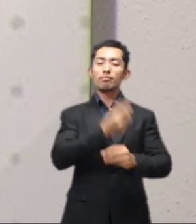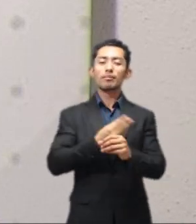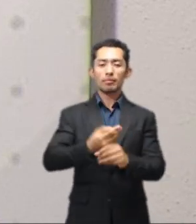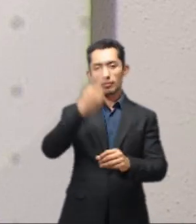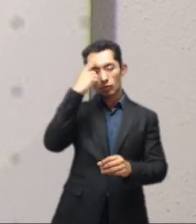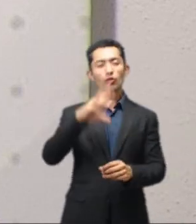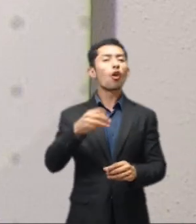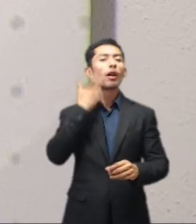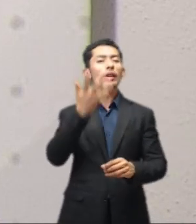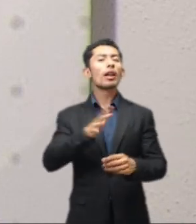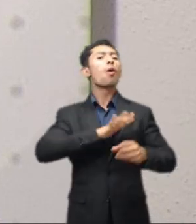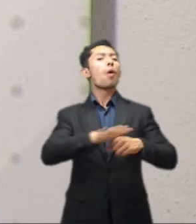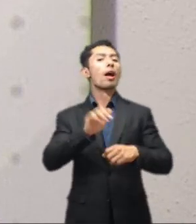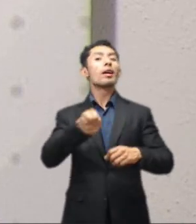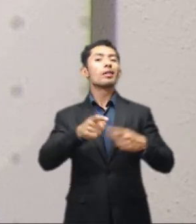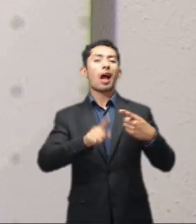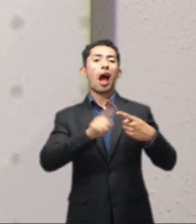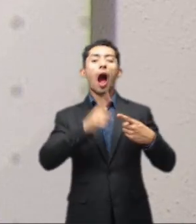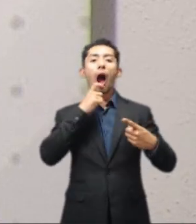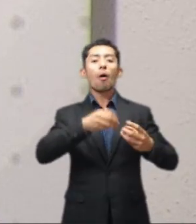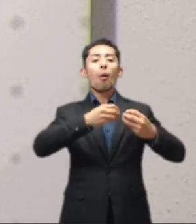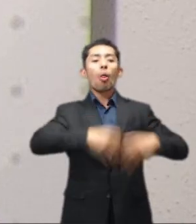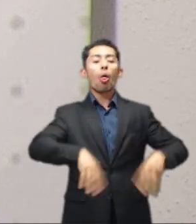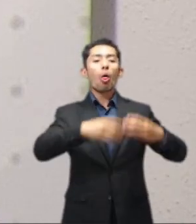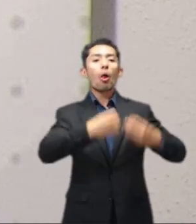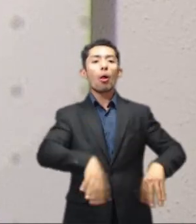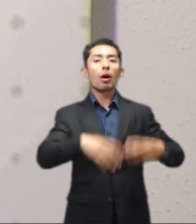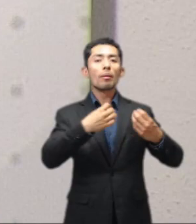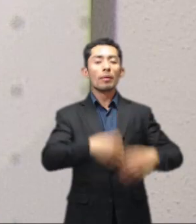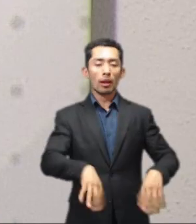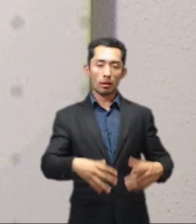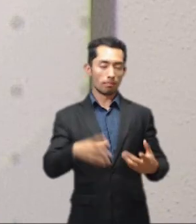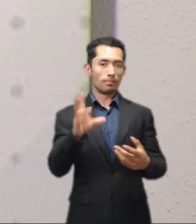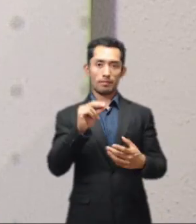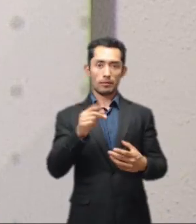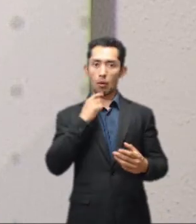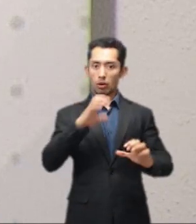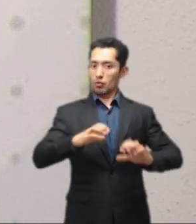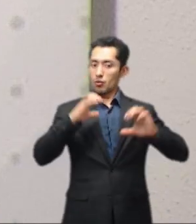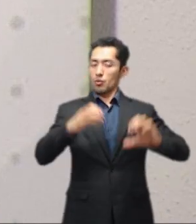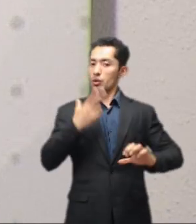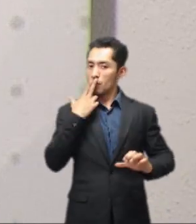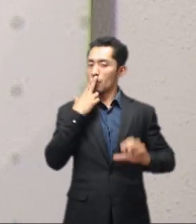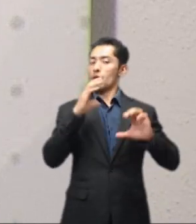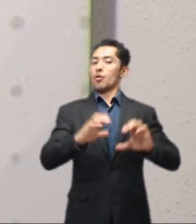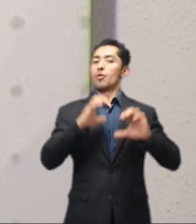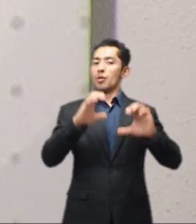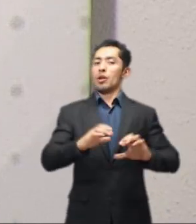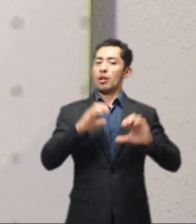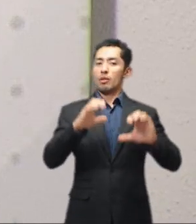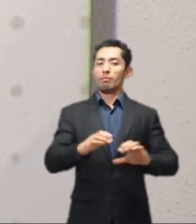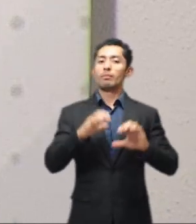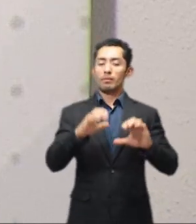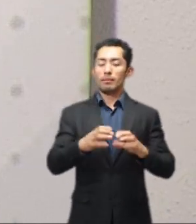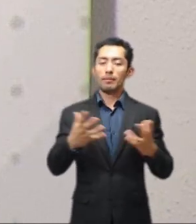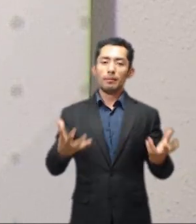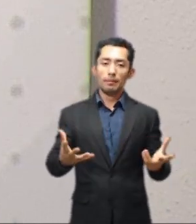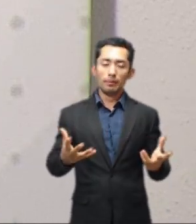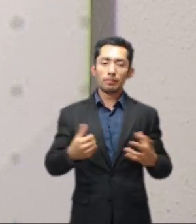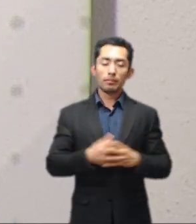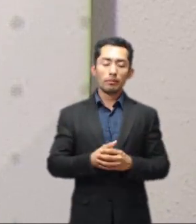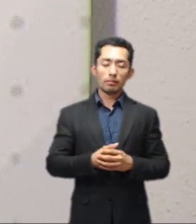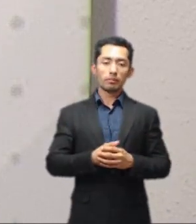número uno las fugas para evitar pérdidas eh eh que se dan eh